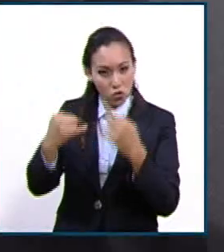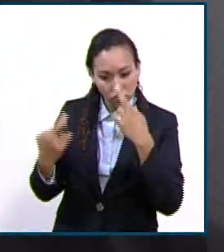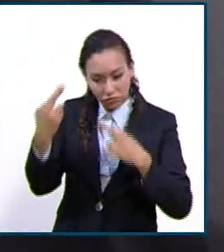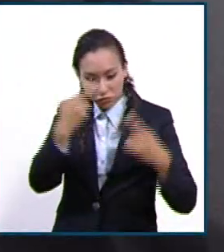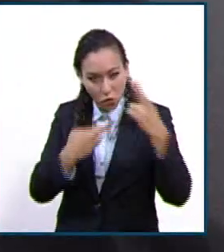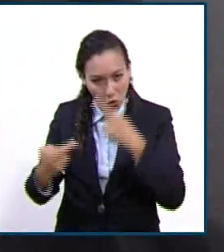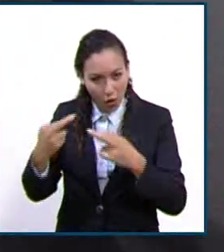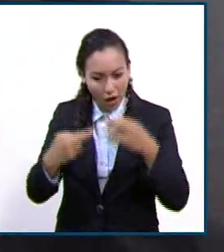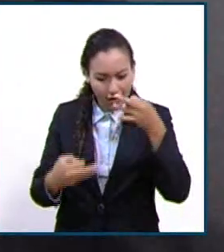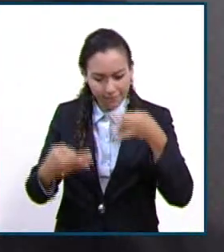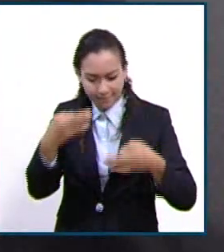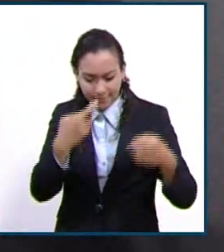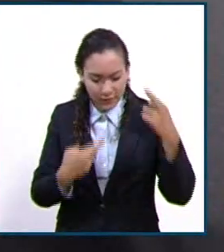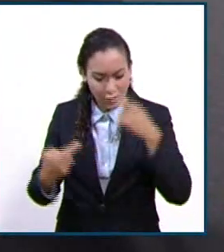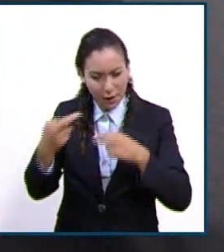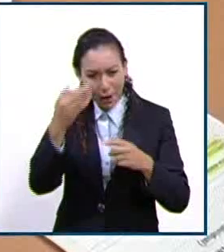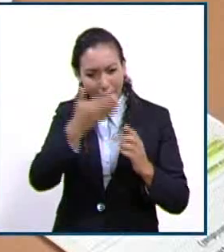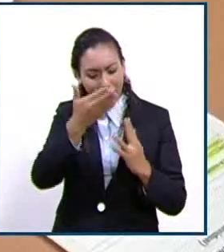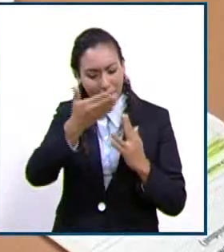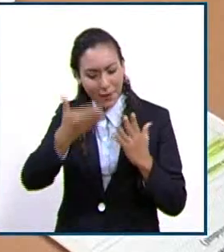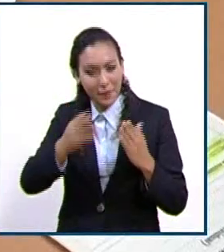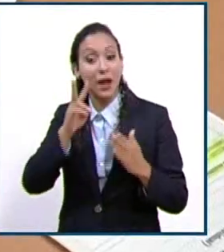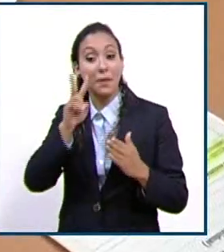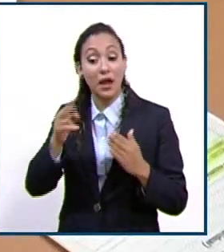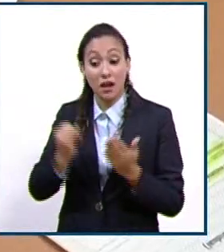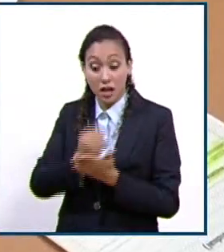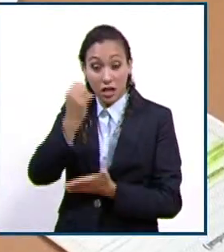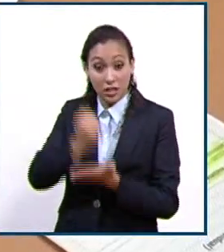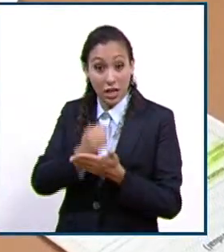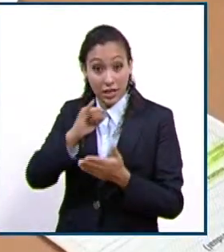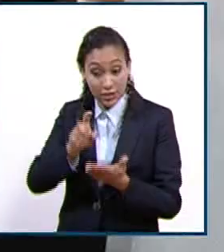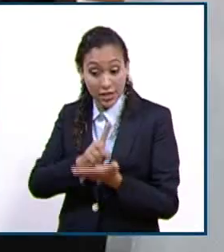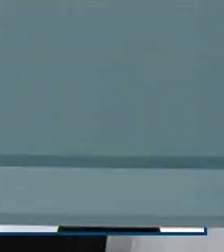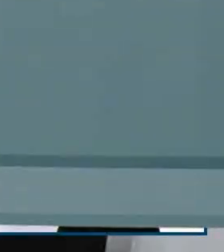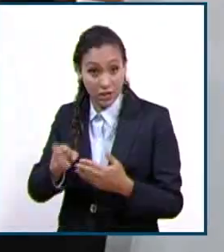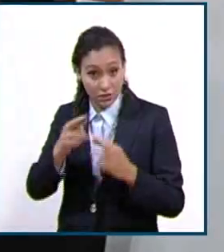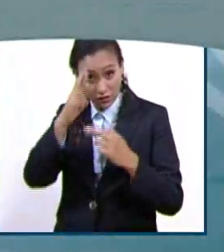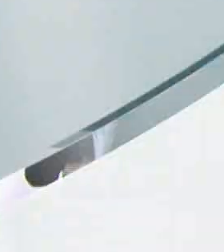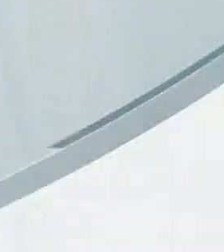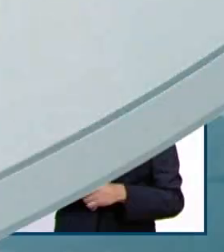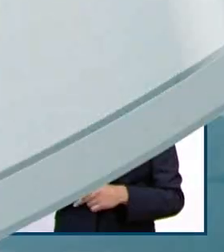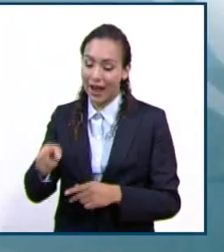quien se encargará de revisar si la sentencia se apegó a derecho.